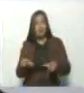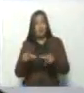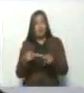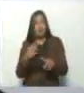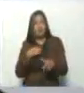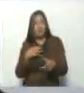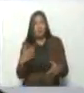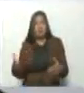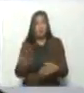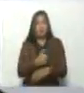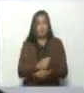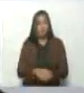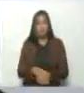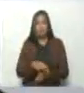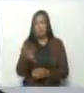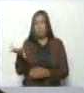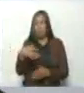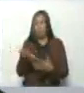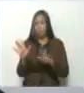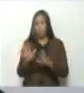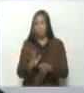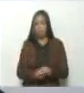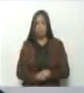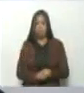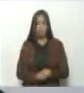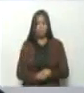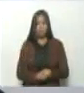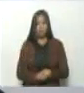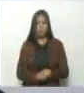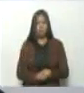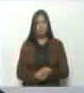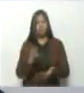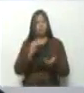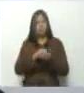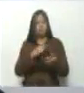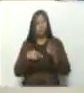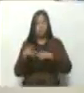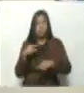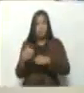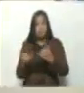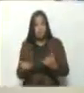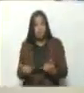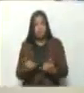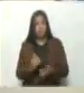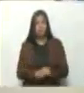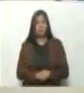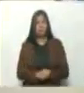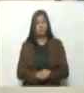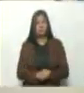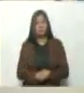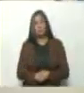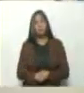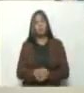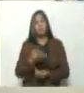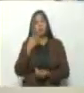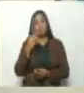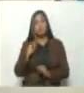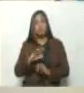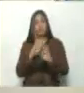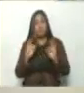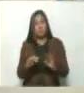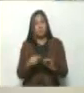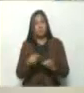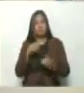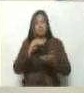deja, están... Ahora, o la tira. Están determinados ahí. La aplicación de ordenanza, porque hay una ordenanza, por ejemplo, que es en el casco central